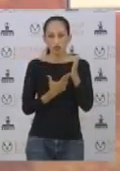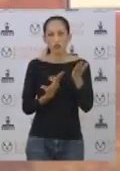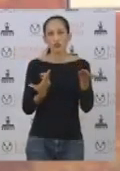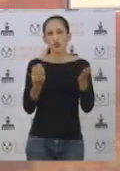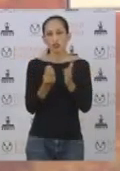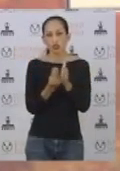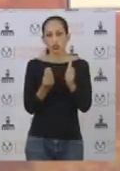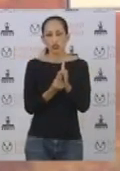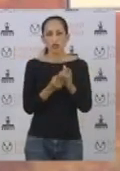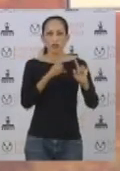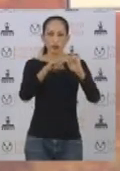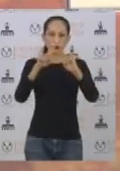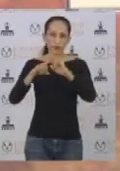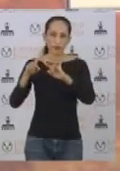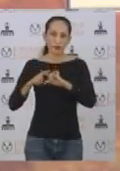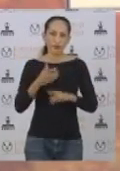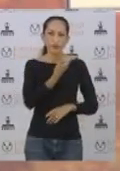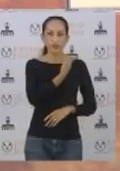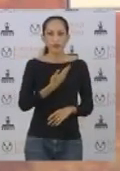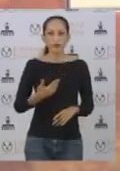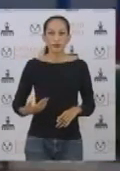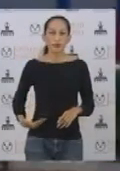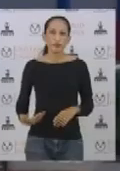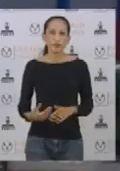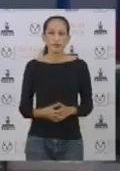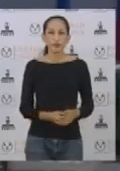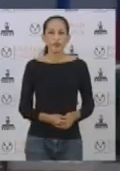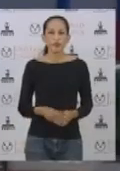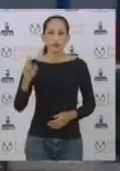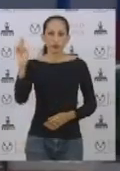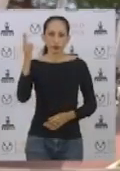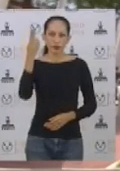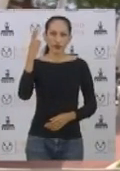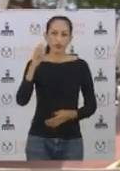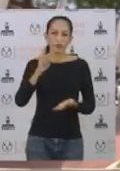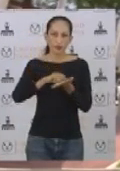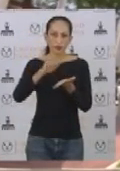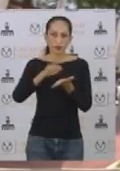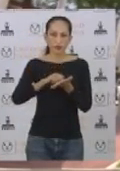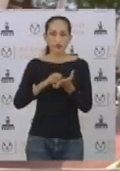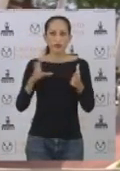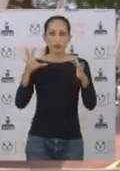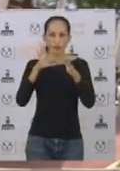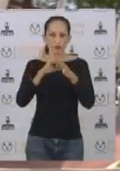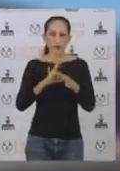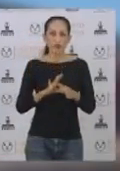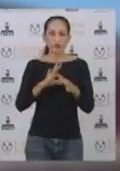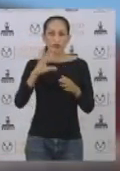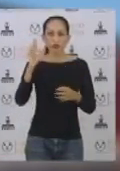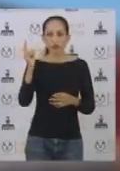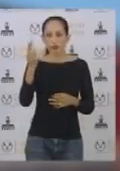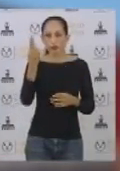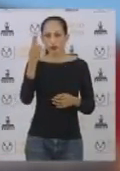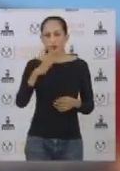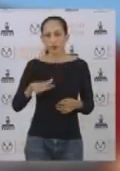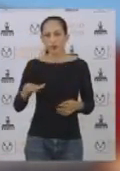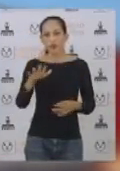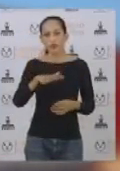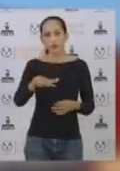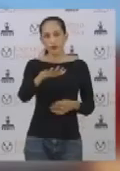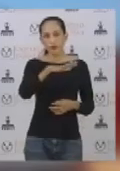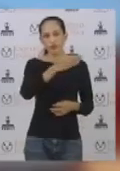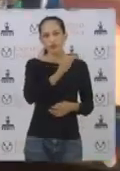en los diferentes municipios en los que tiene presencia la UAT. La Universidad Autónoma de Tamaulipas, a través de las unidades académicas de